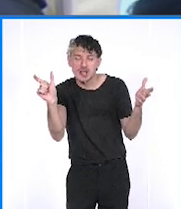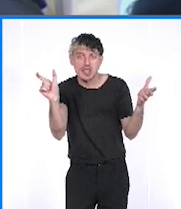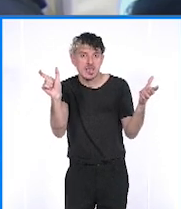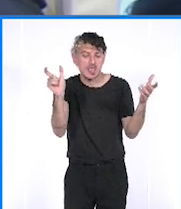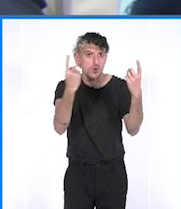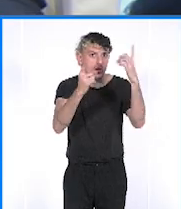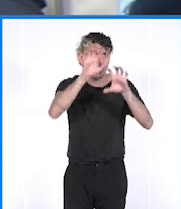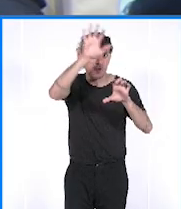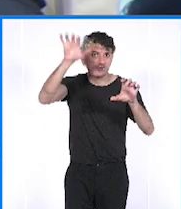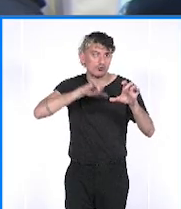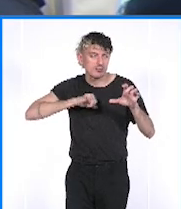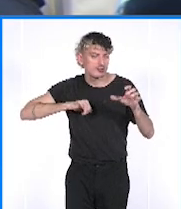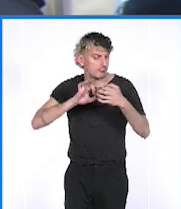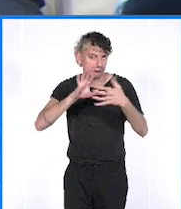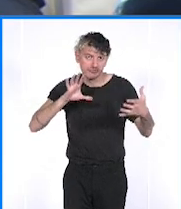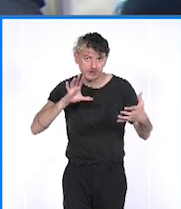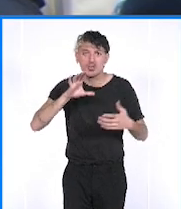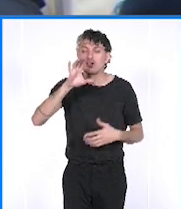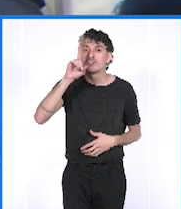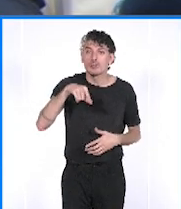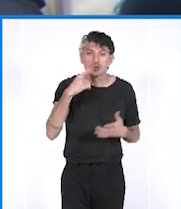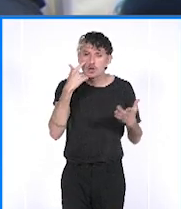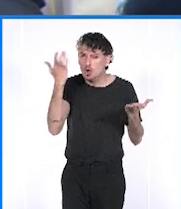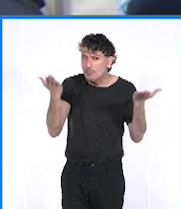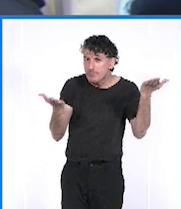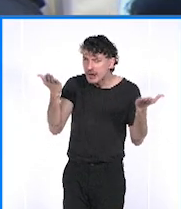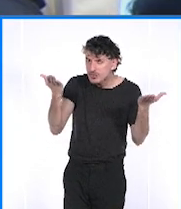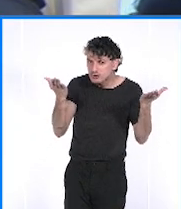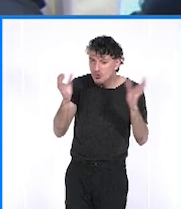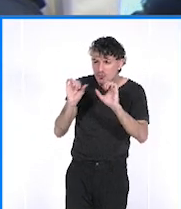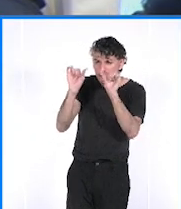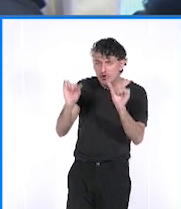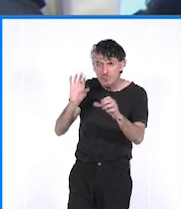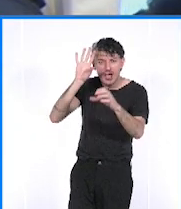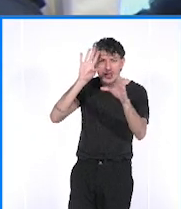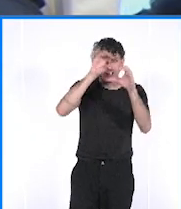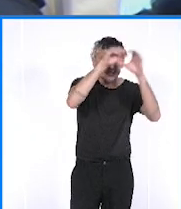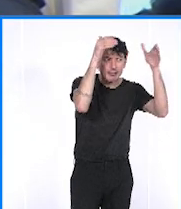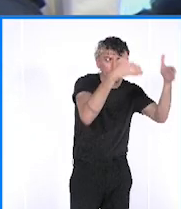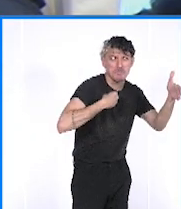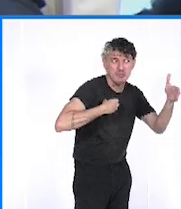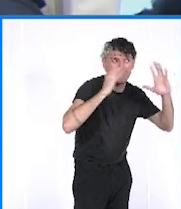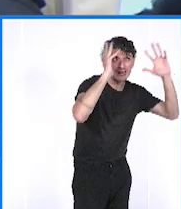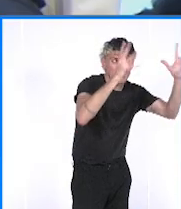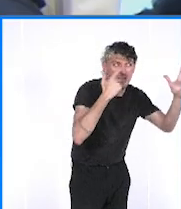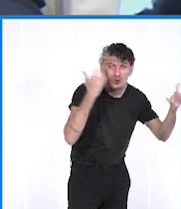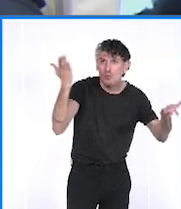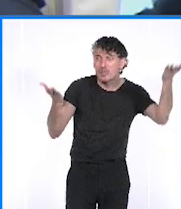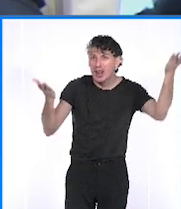autónomas Y comparativamente si hiciéramos el mismo modo de intervención con las residencia Sería más cara las